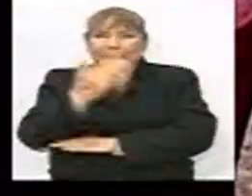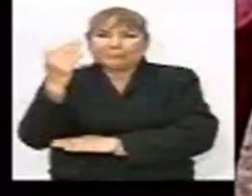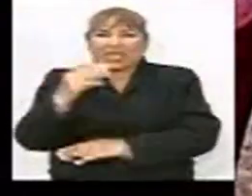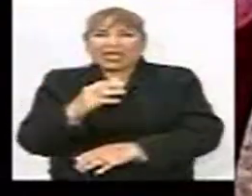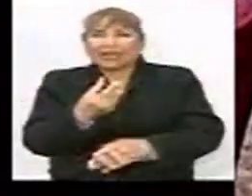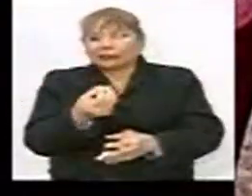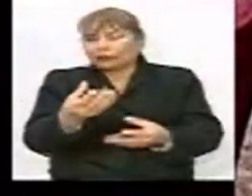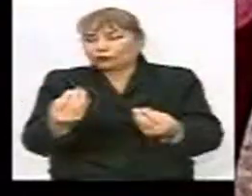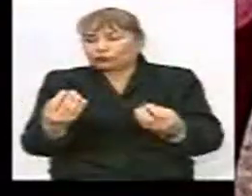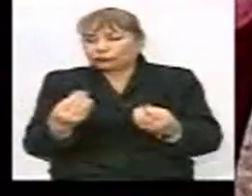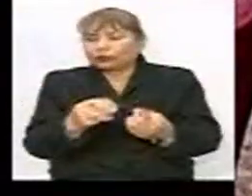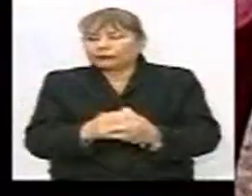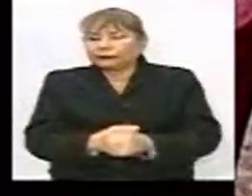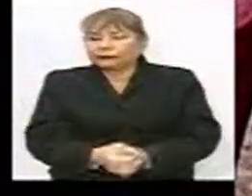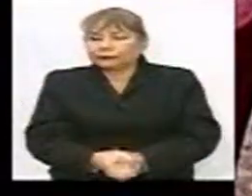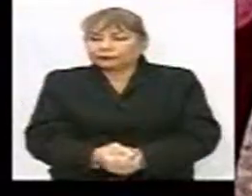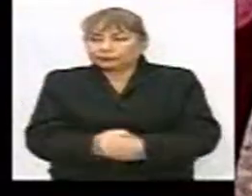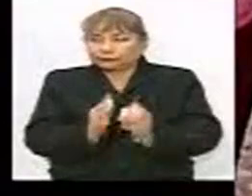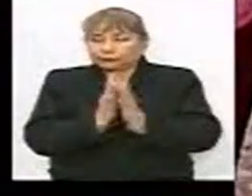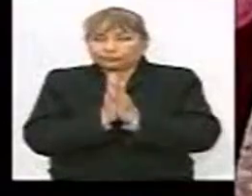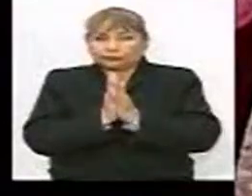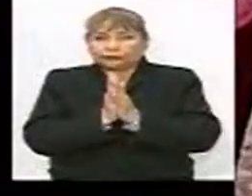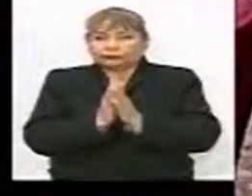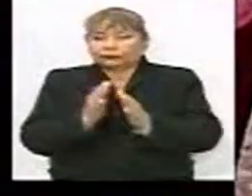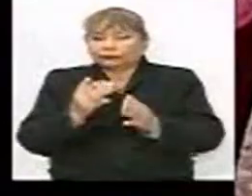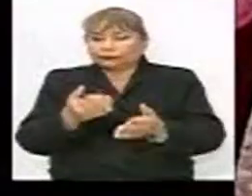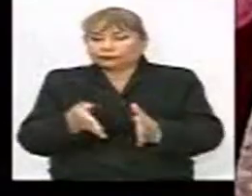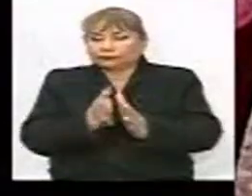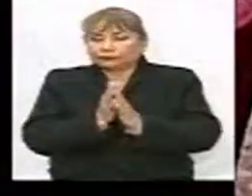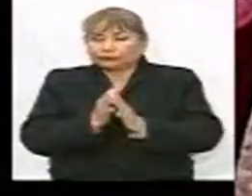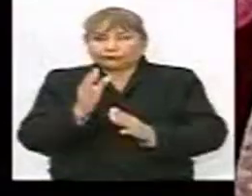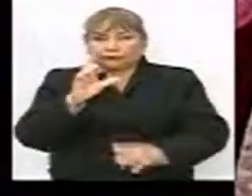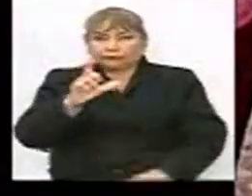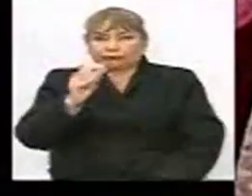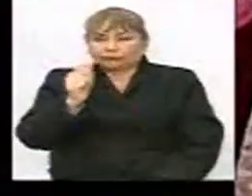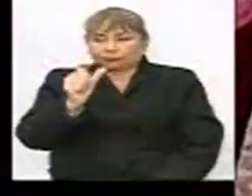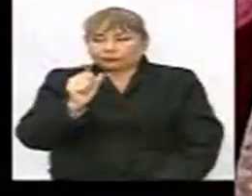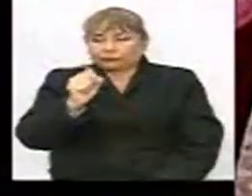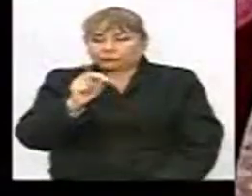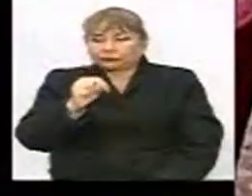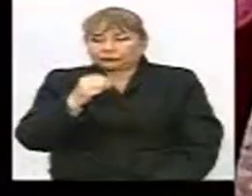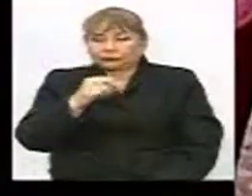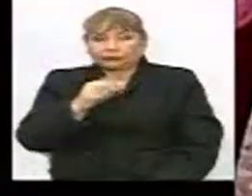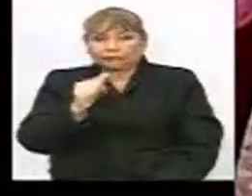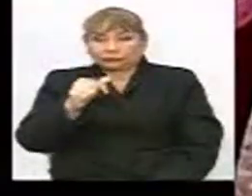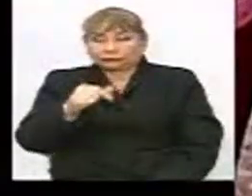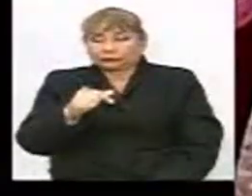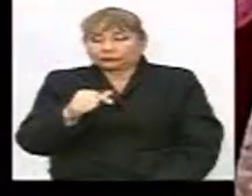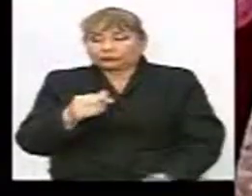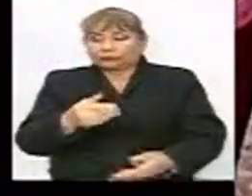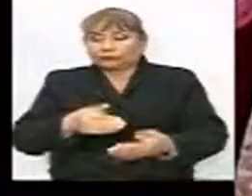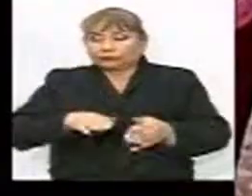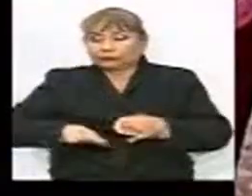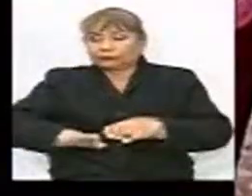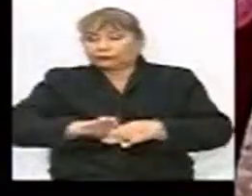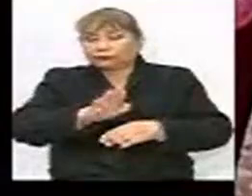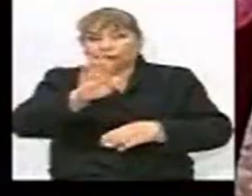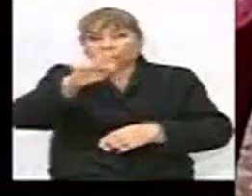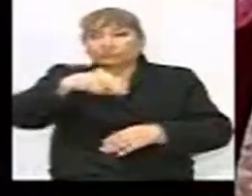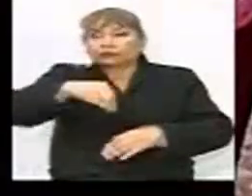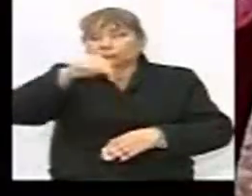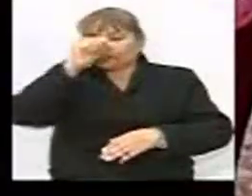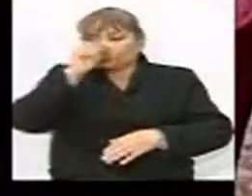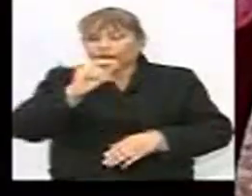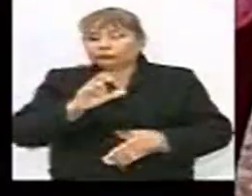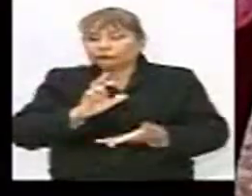Los peajes, presidente, que la comisión... Yo estaba pidiendo exclusivamente Lansac. No, los peajes de la Panamericana Sur, Panamericana Norte, el peaje